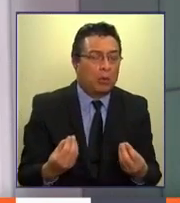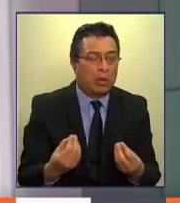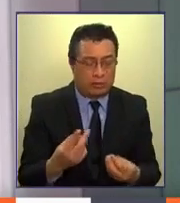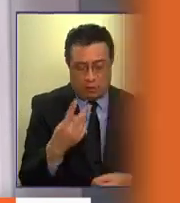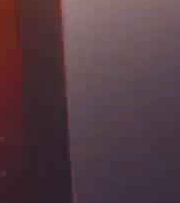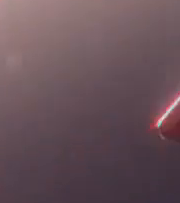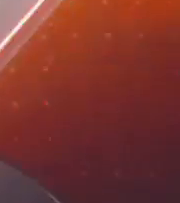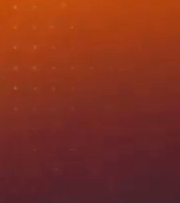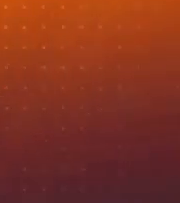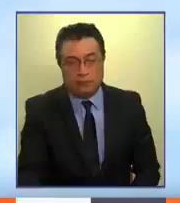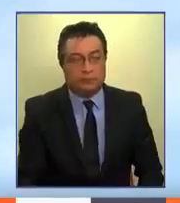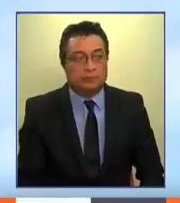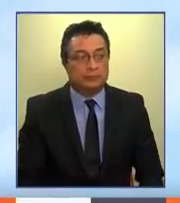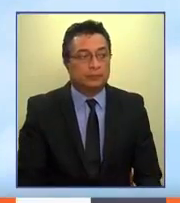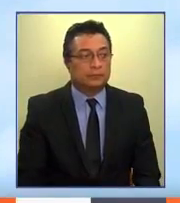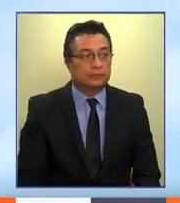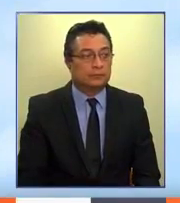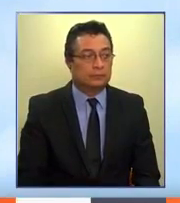cuenta.